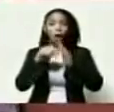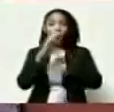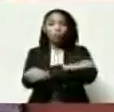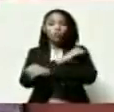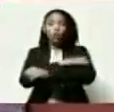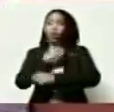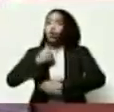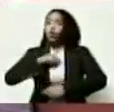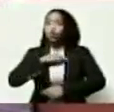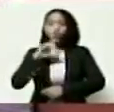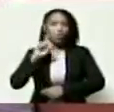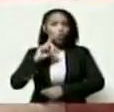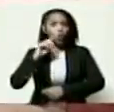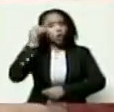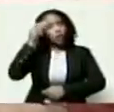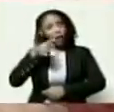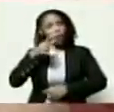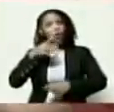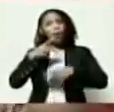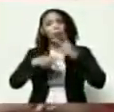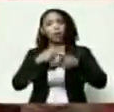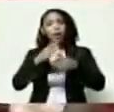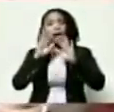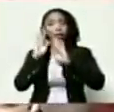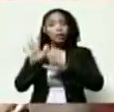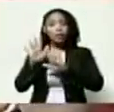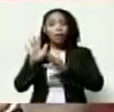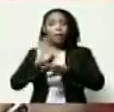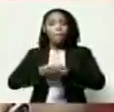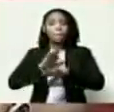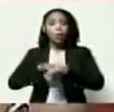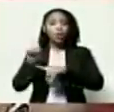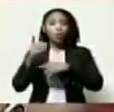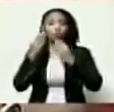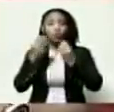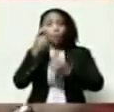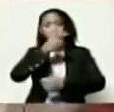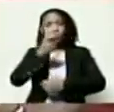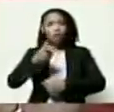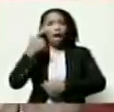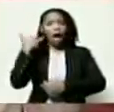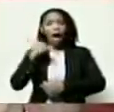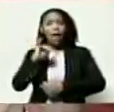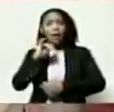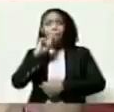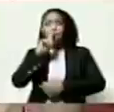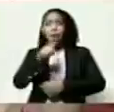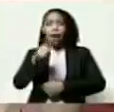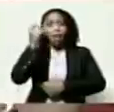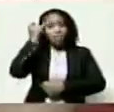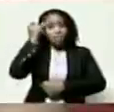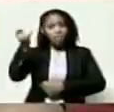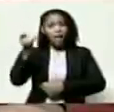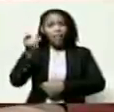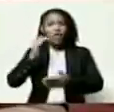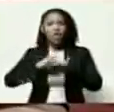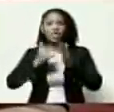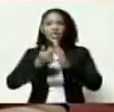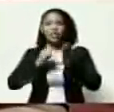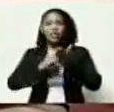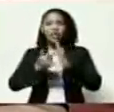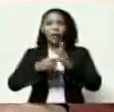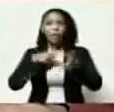nosotros no creemos que la política sea eso. Y por eso mucha gente tiene esa mala idea de lo que significa la